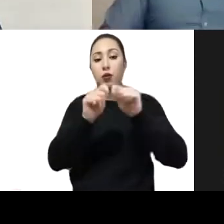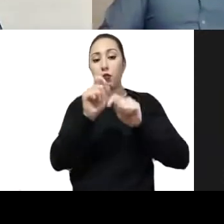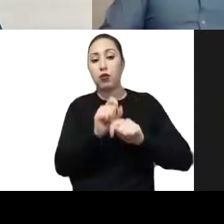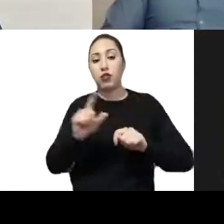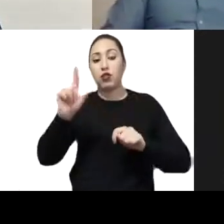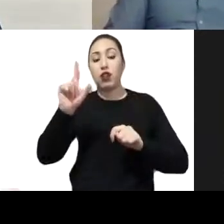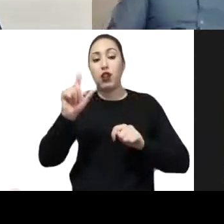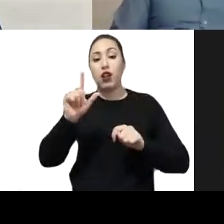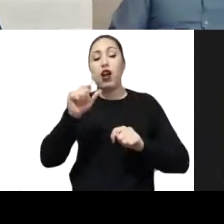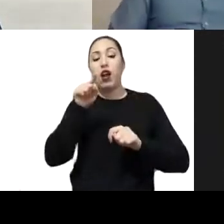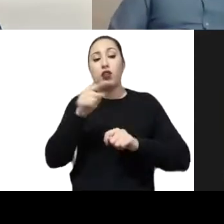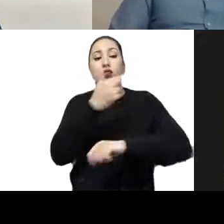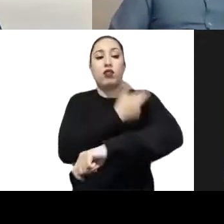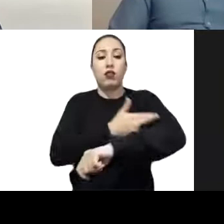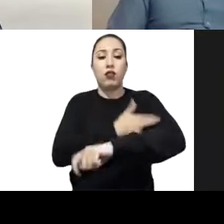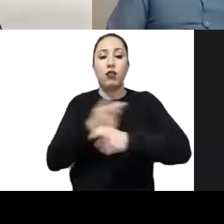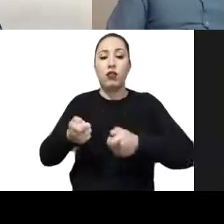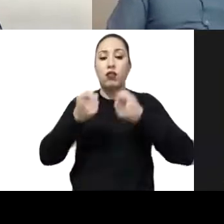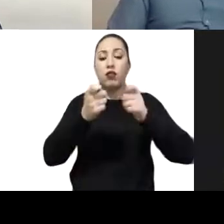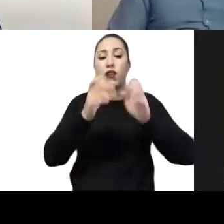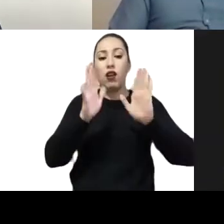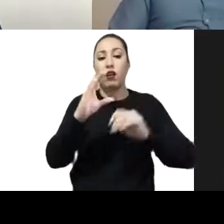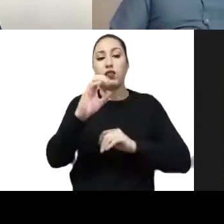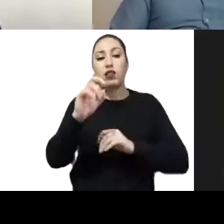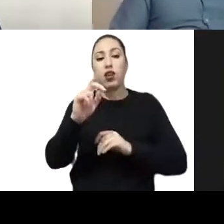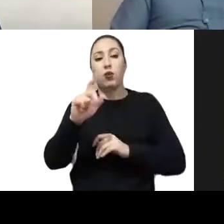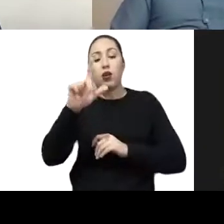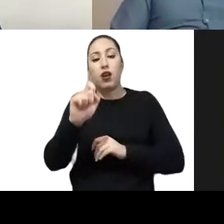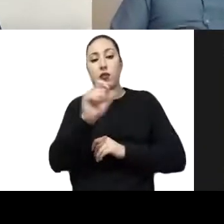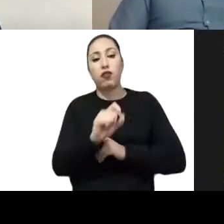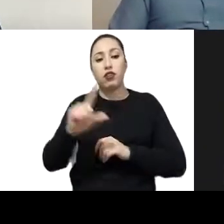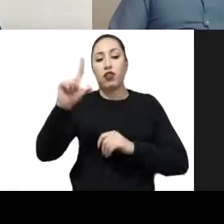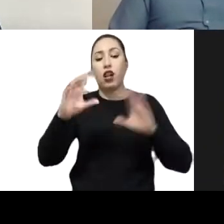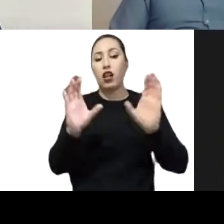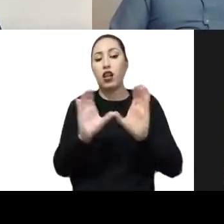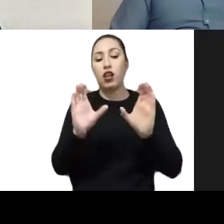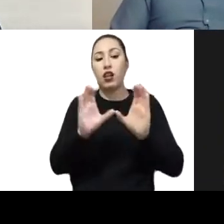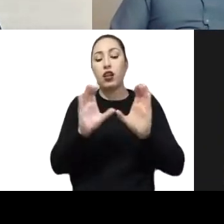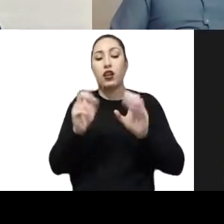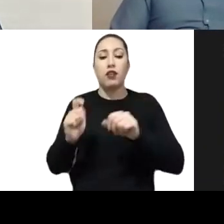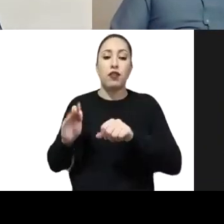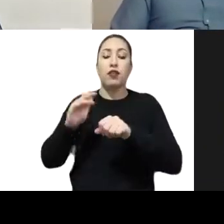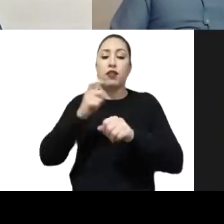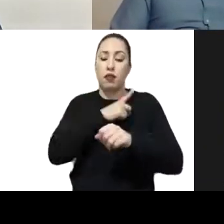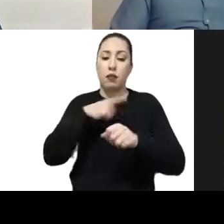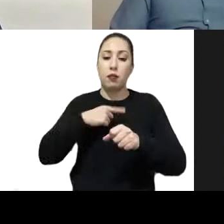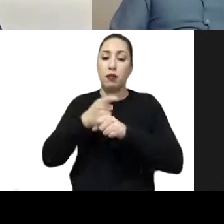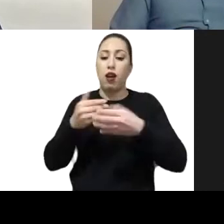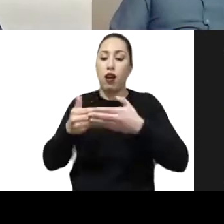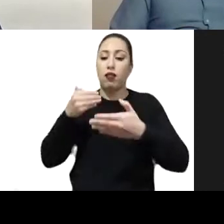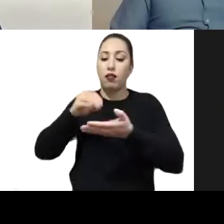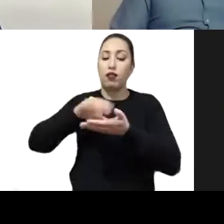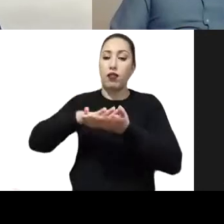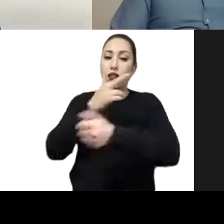equivalente podrá obtener cédula de ejercicio con efecto de patente previo registro de dicho título